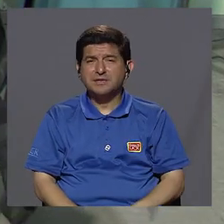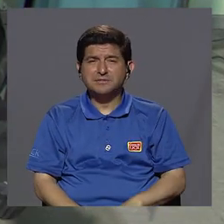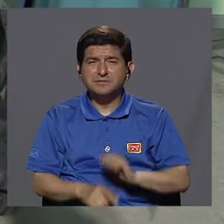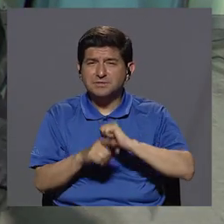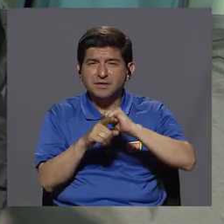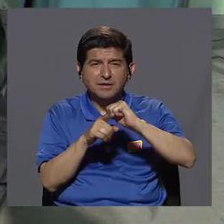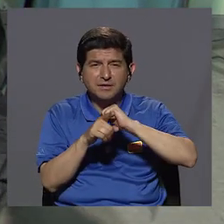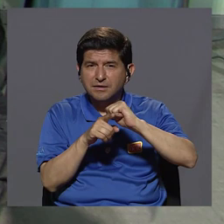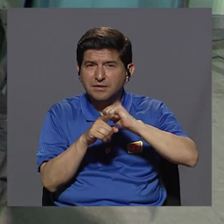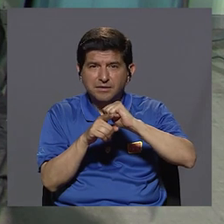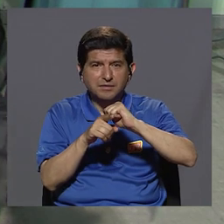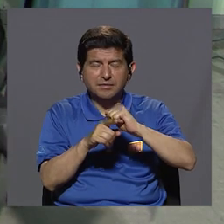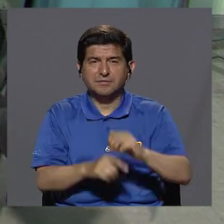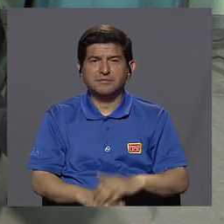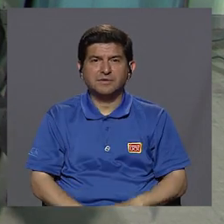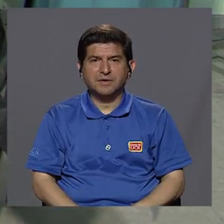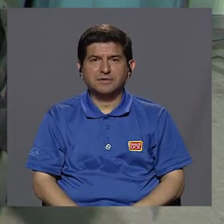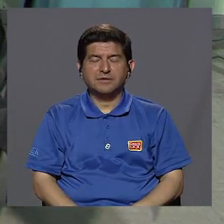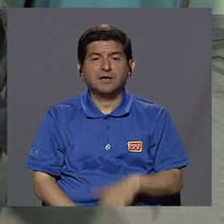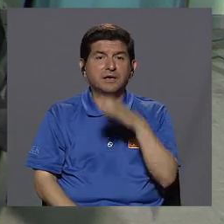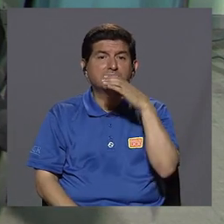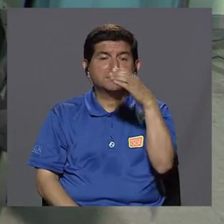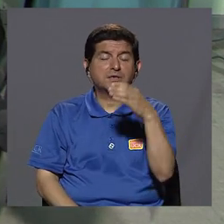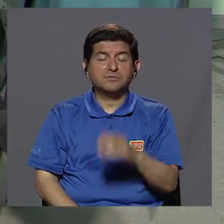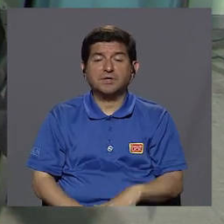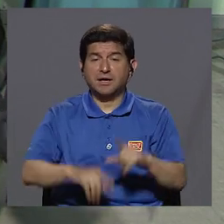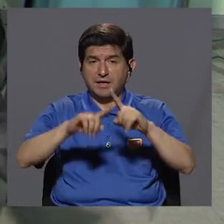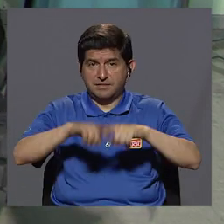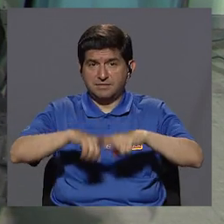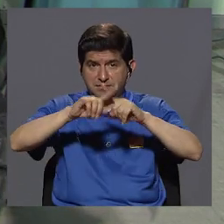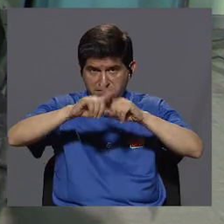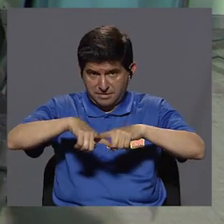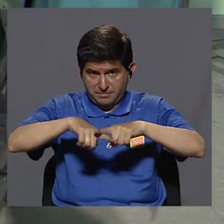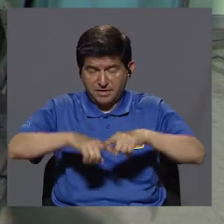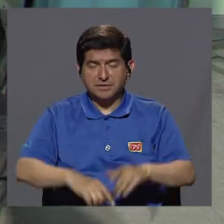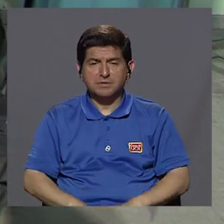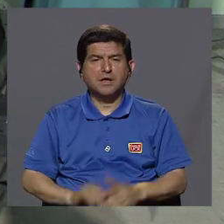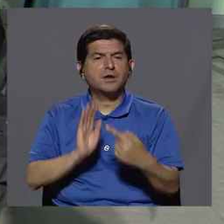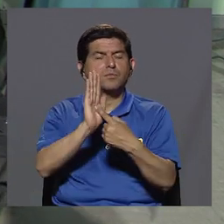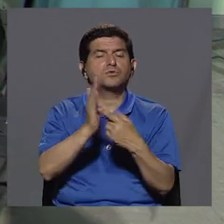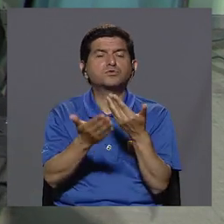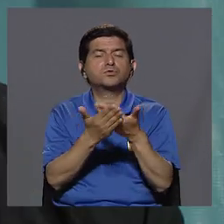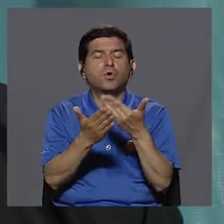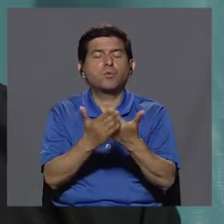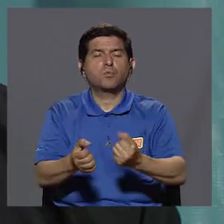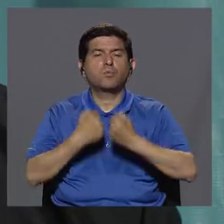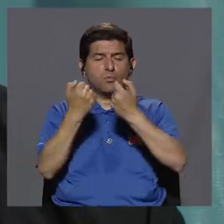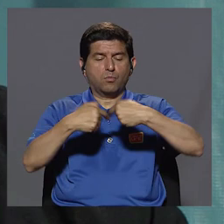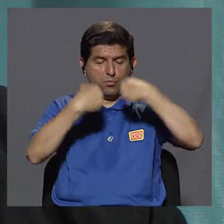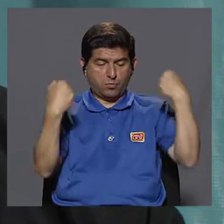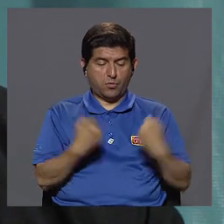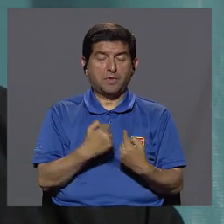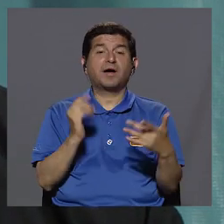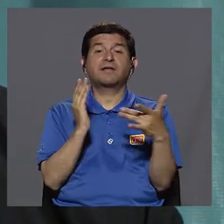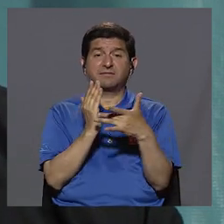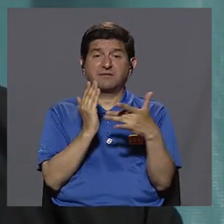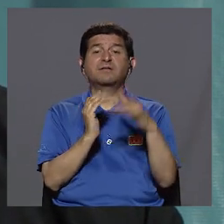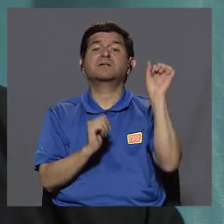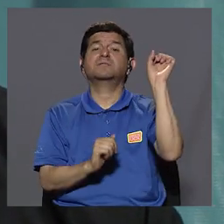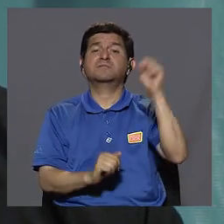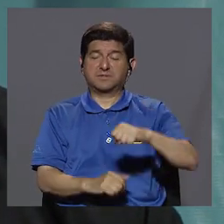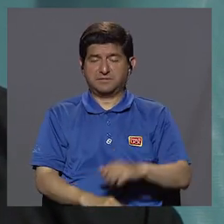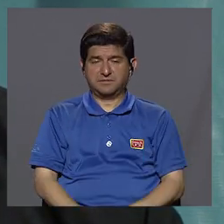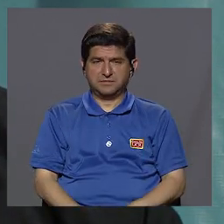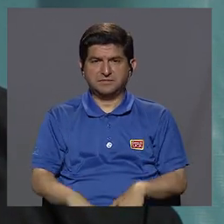digamos que se hacen o que se recomiendan en función de lo que mostró la prueba de esfuerzo técnicamente sí y es